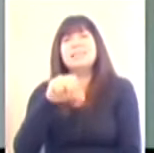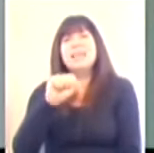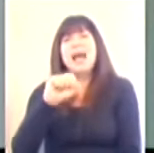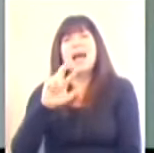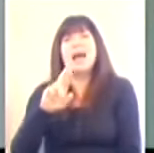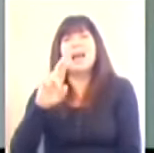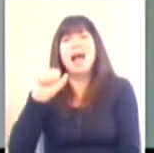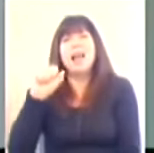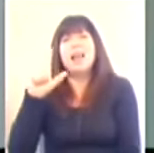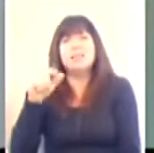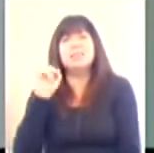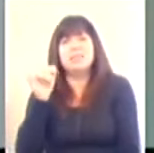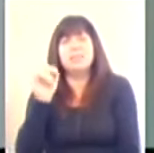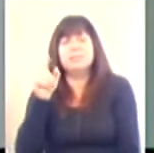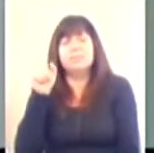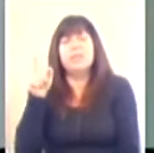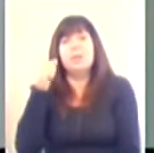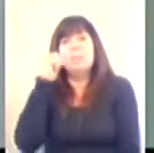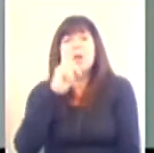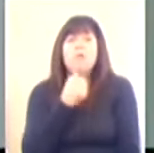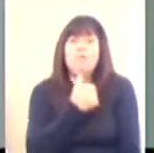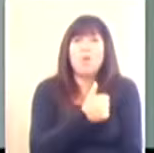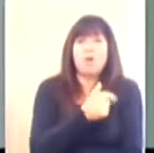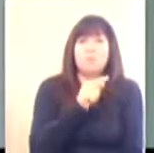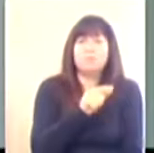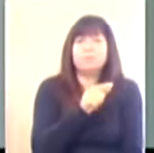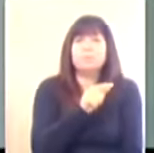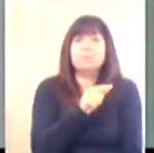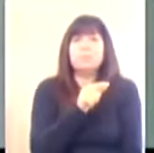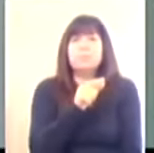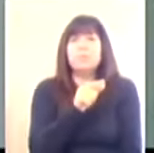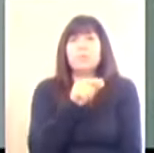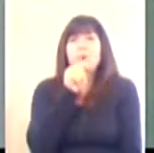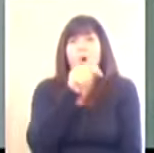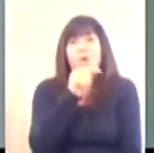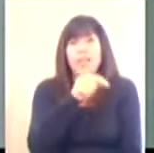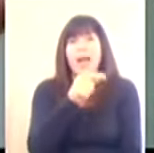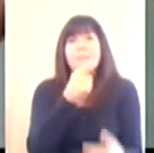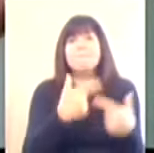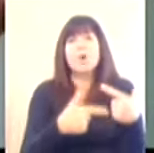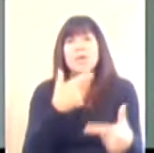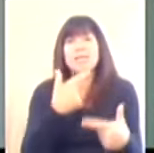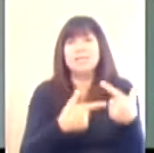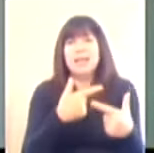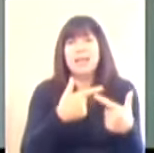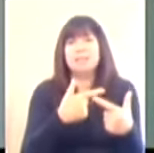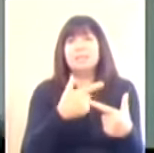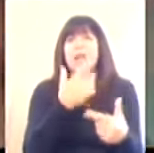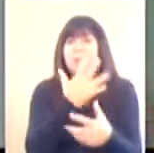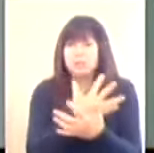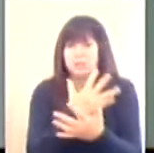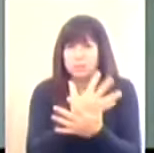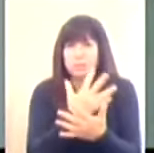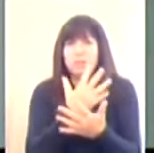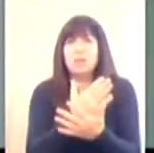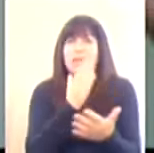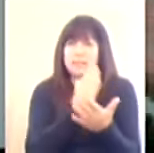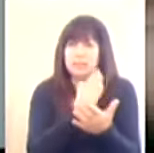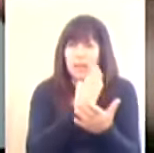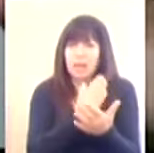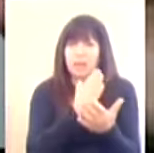Y esa es la parte buena del asunto, que al mismo tiempo de contar hoy día con ciertas políticas que son incipientes en la materia, a pesar de no tener una política